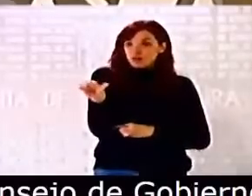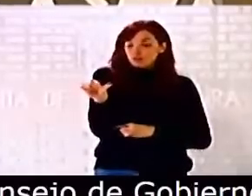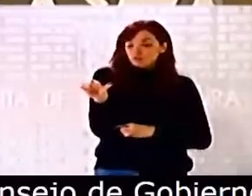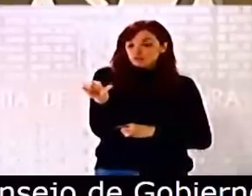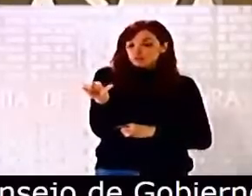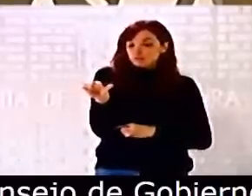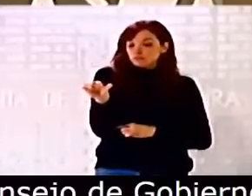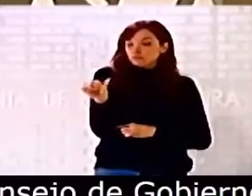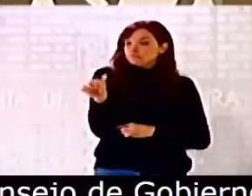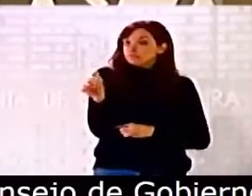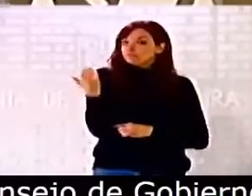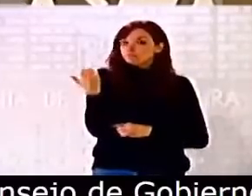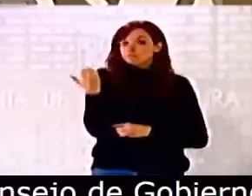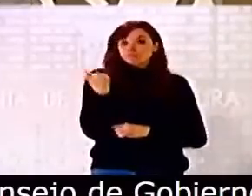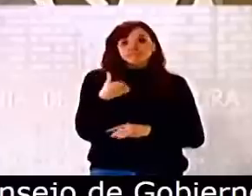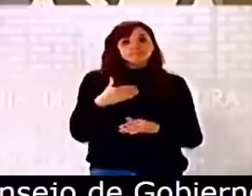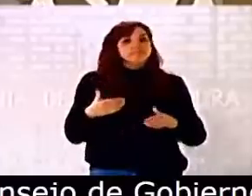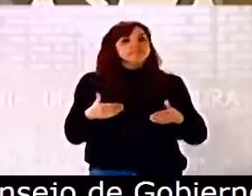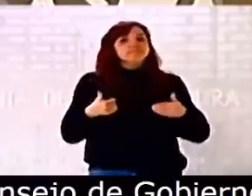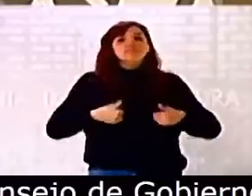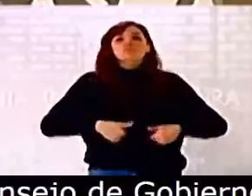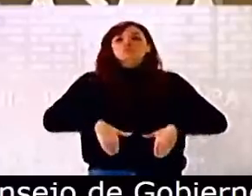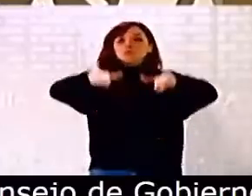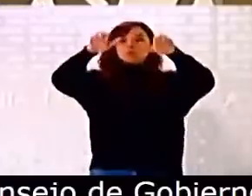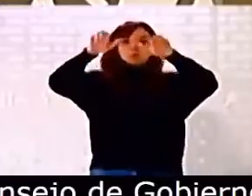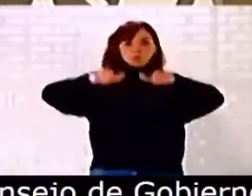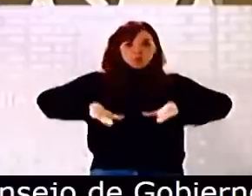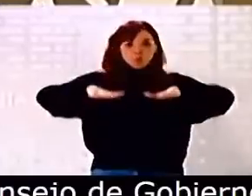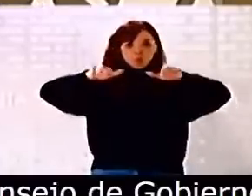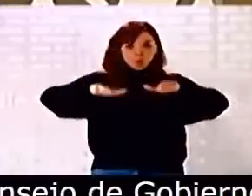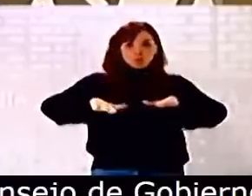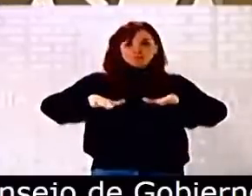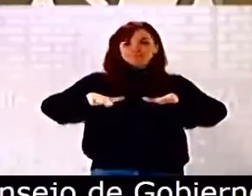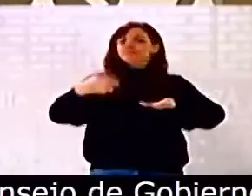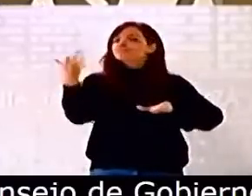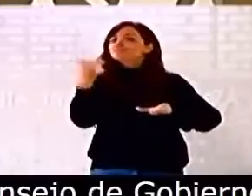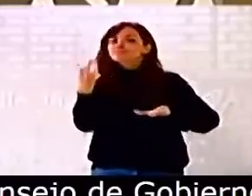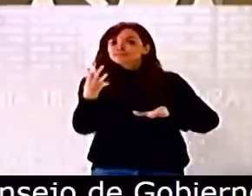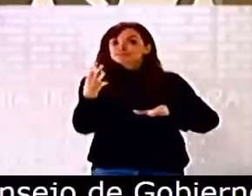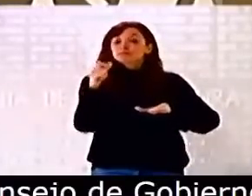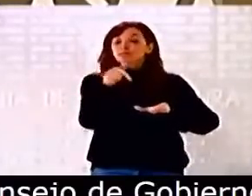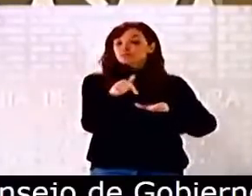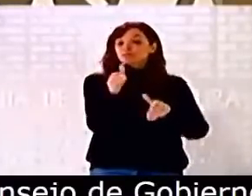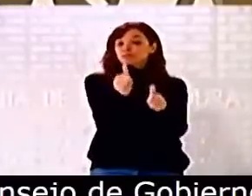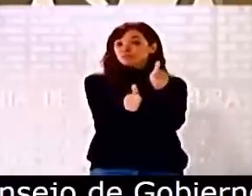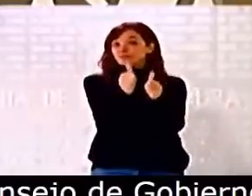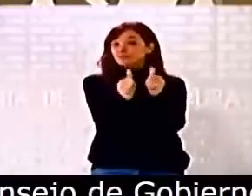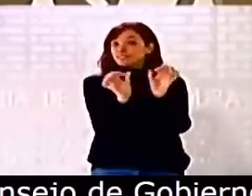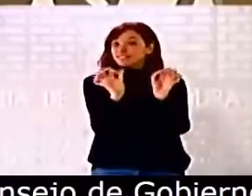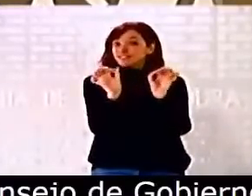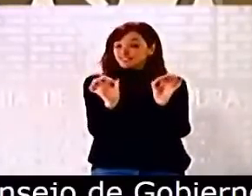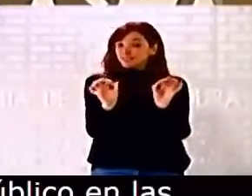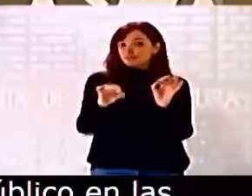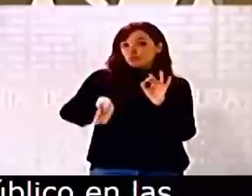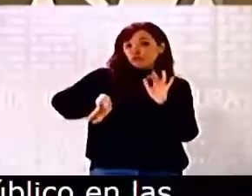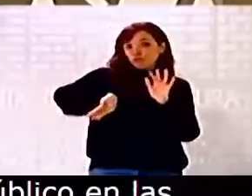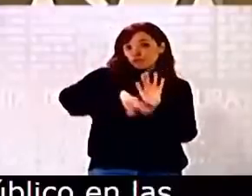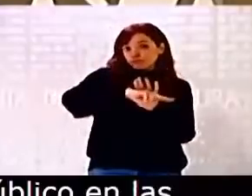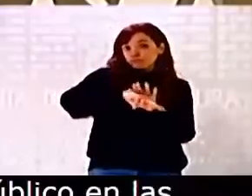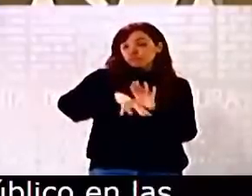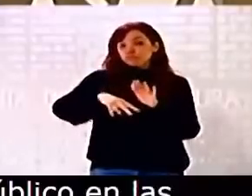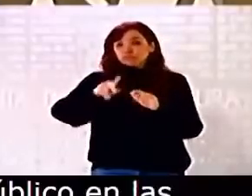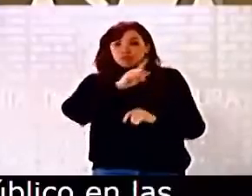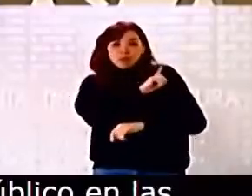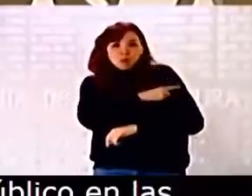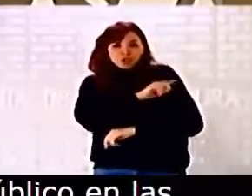se suspenderá la presencia de público en las competiciones deportivas. En